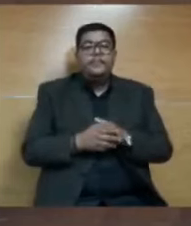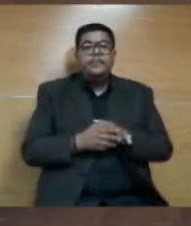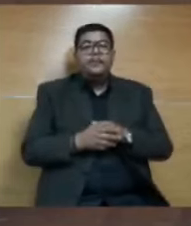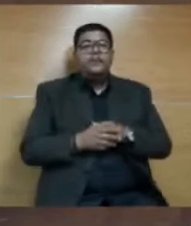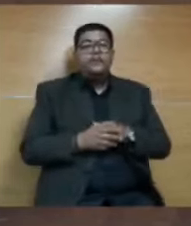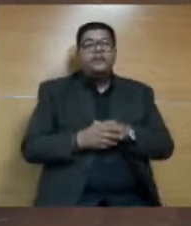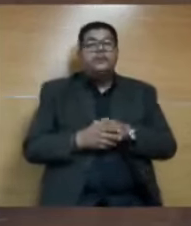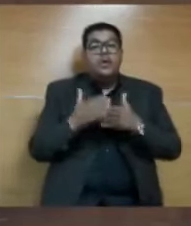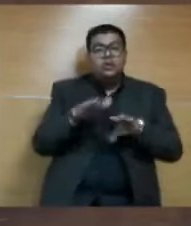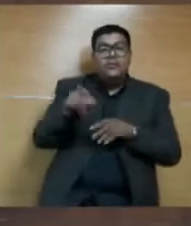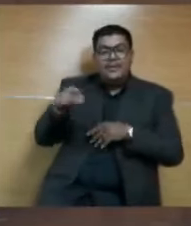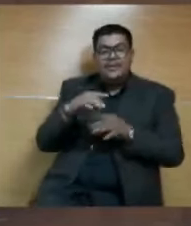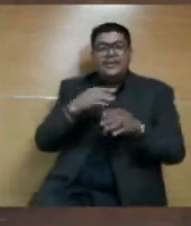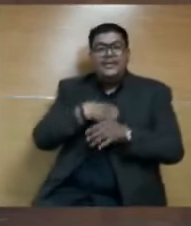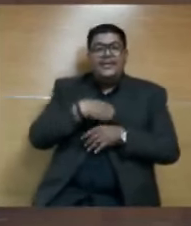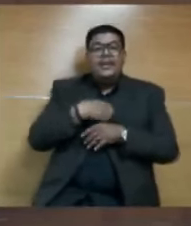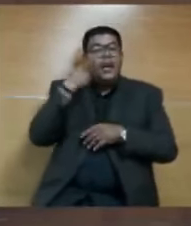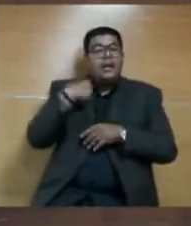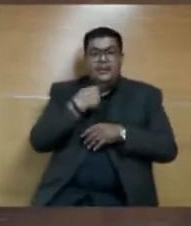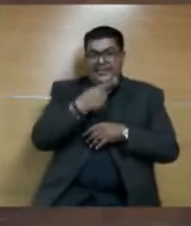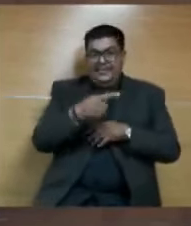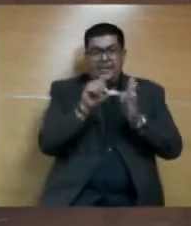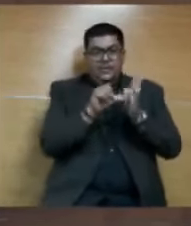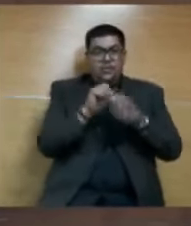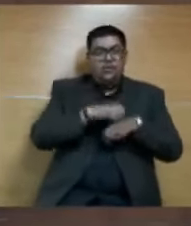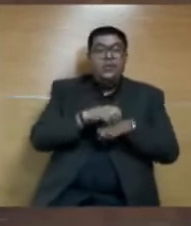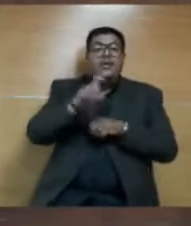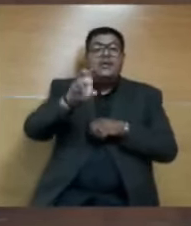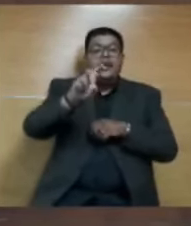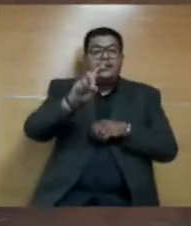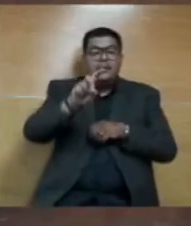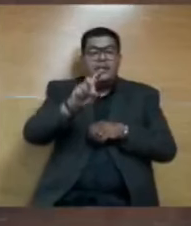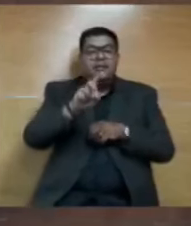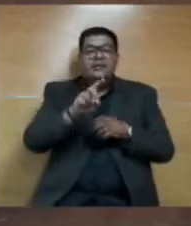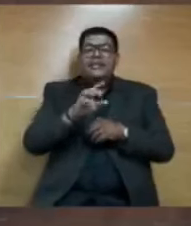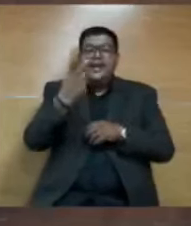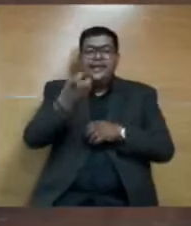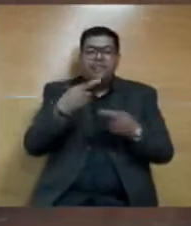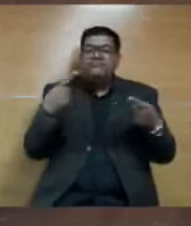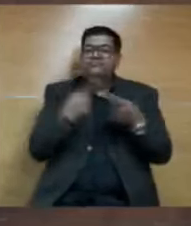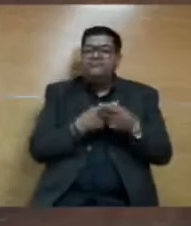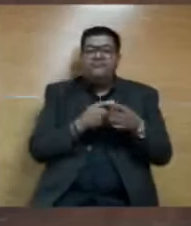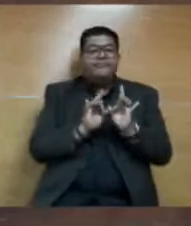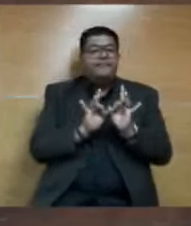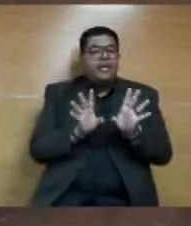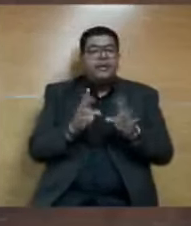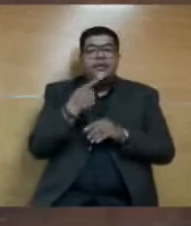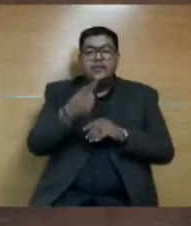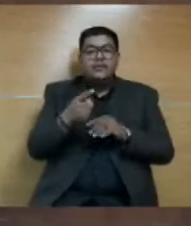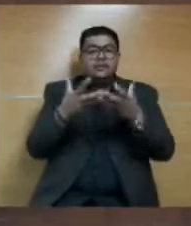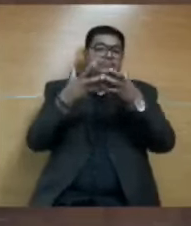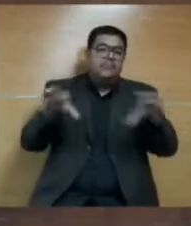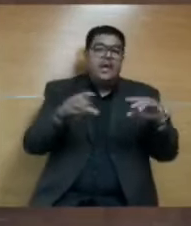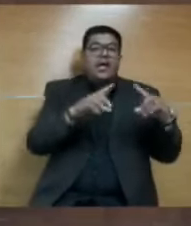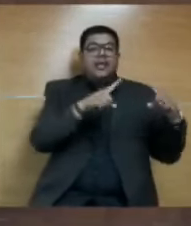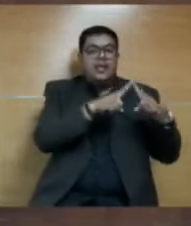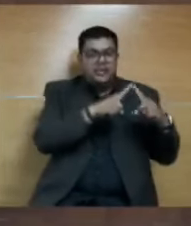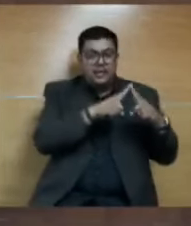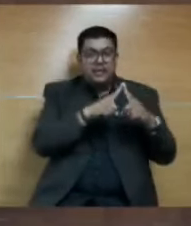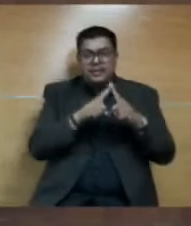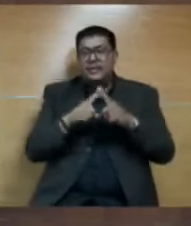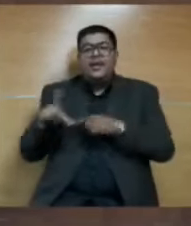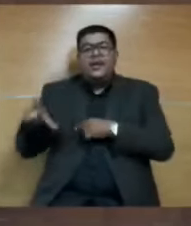Respecto del agravio relativo a la vulneración al artículo 130 constitucional, relativo a la separación Iglesia-Estado por la emisión